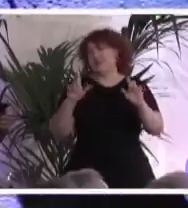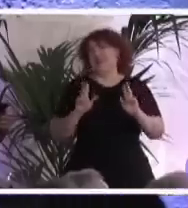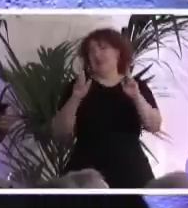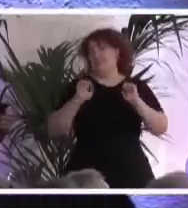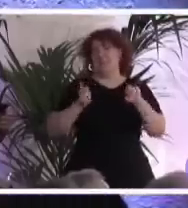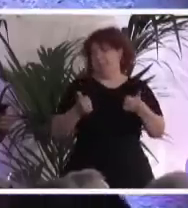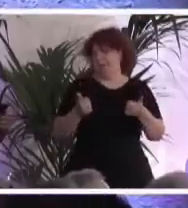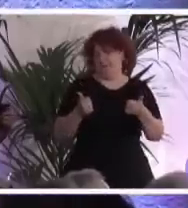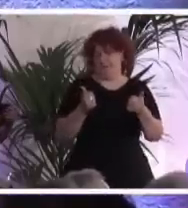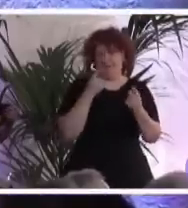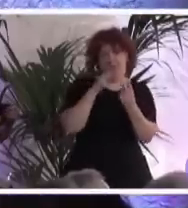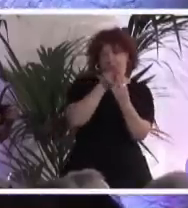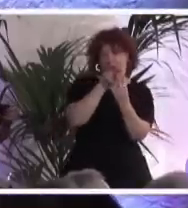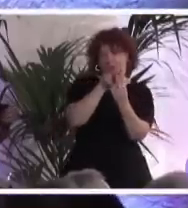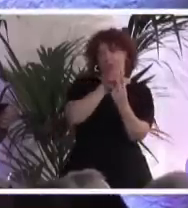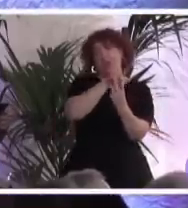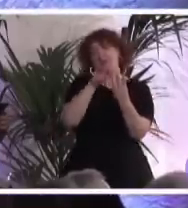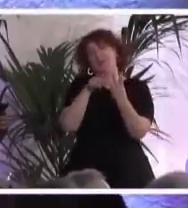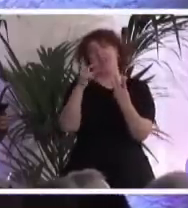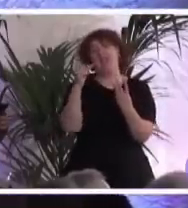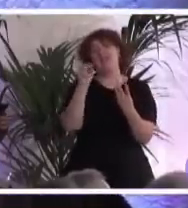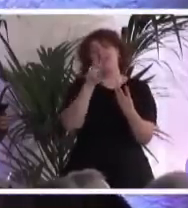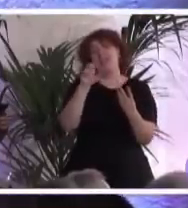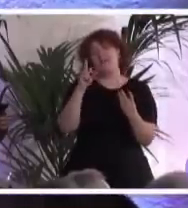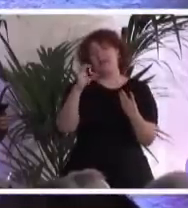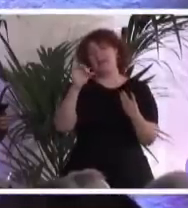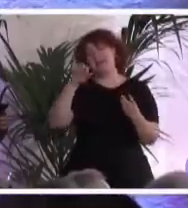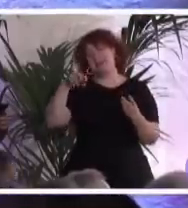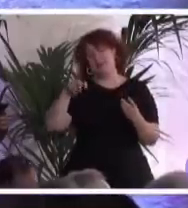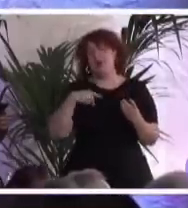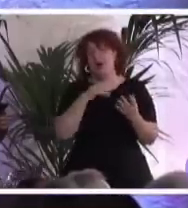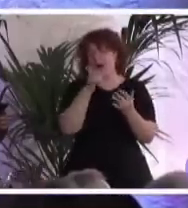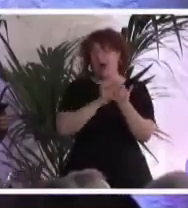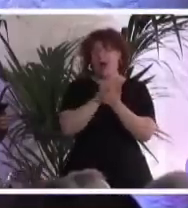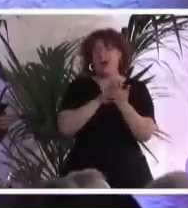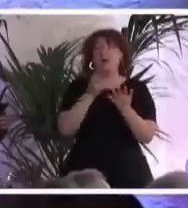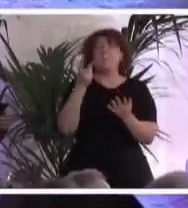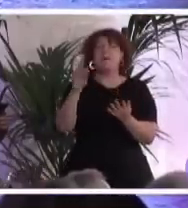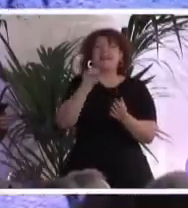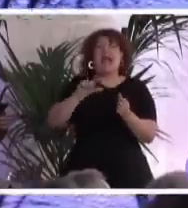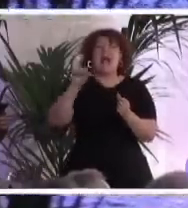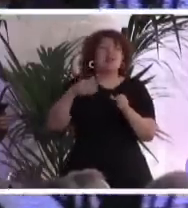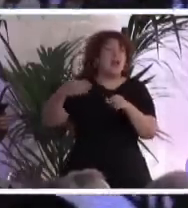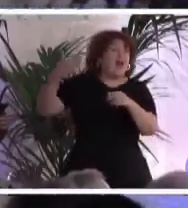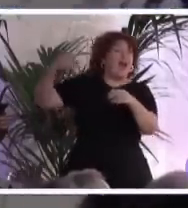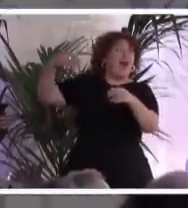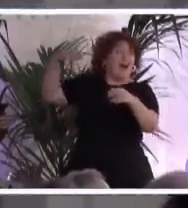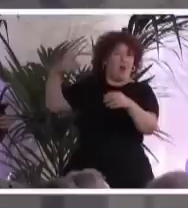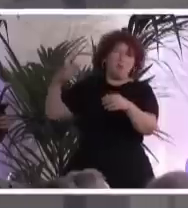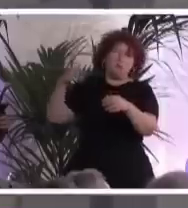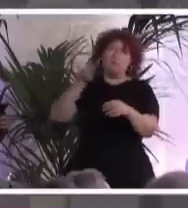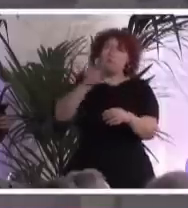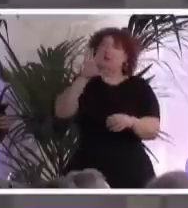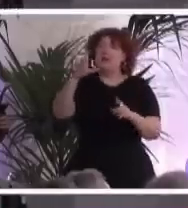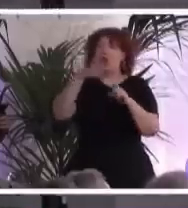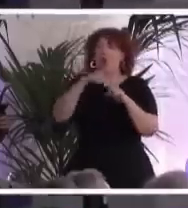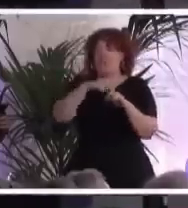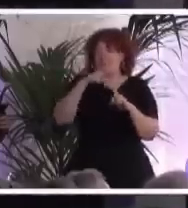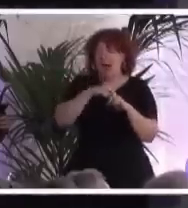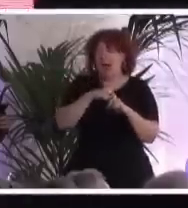le voy a proponer a David Simon y ahora Vámonos 20 años atrás 25 de mayo